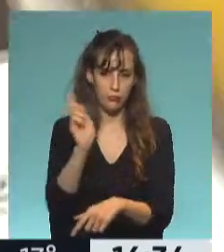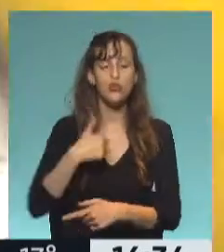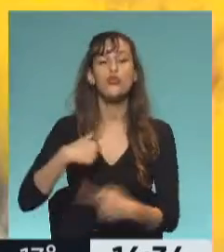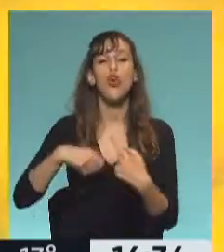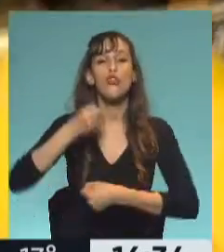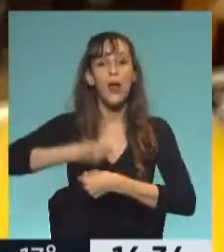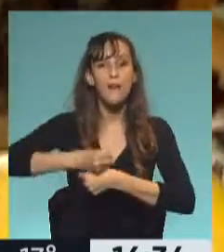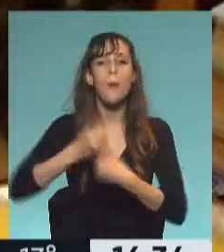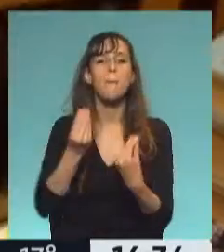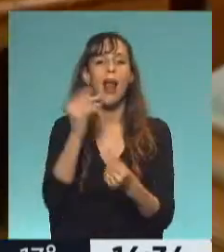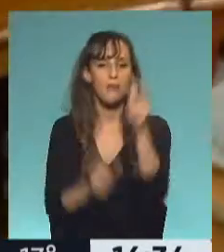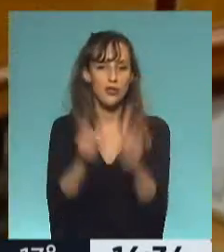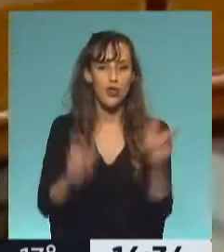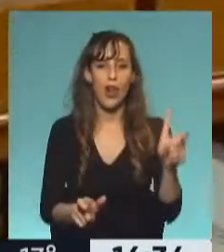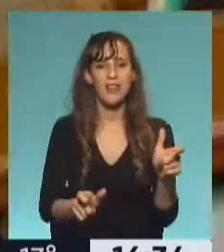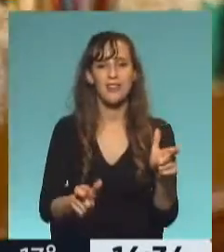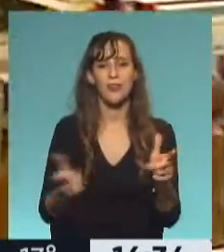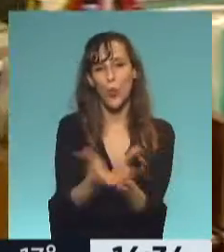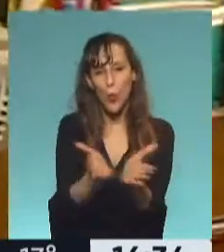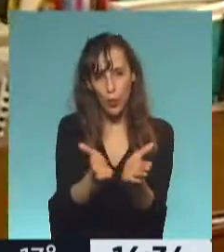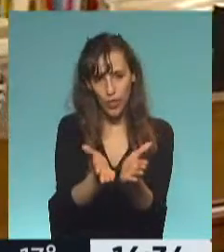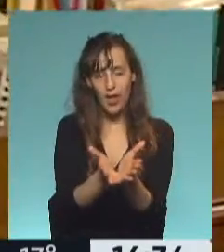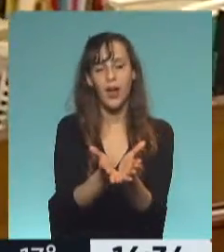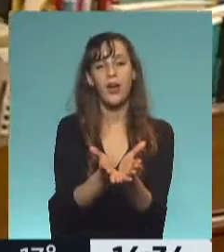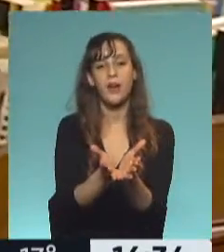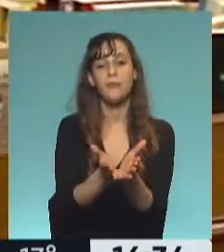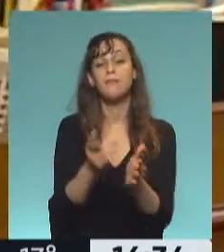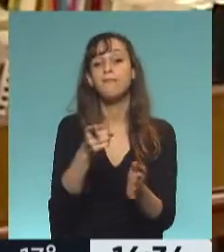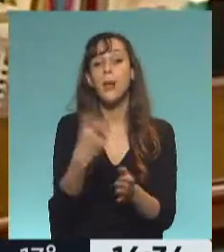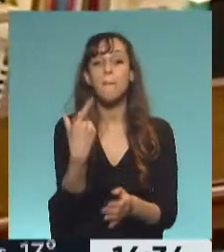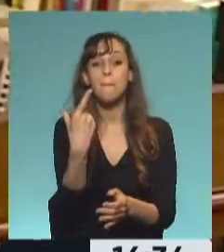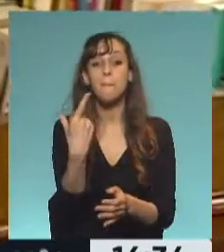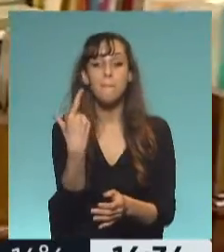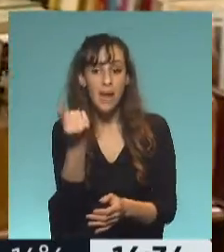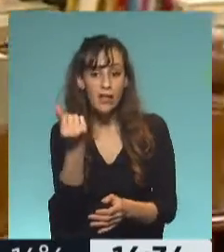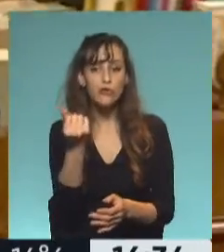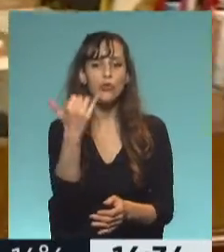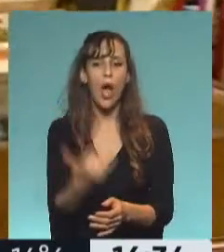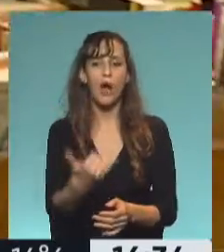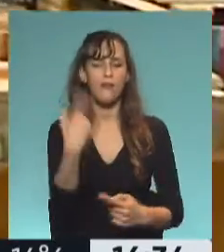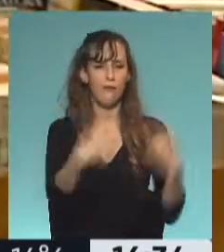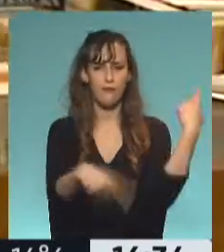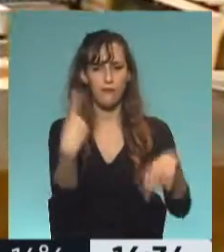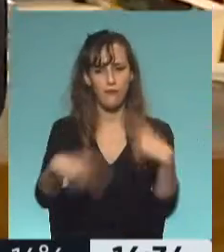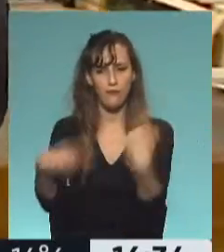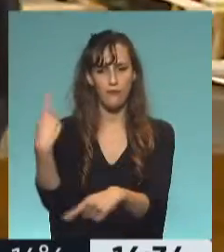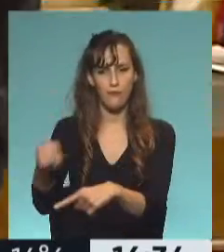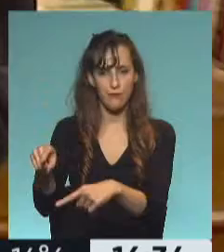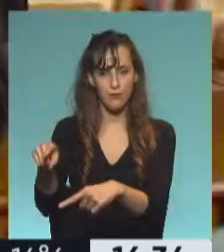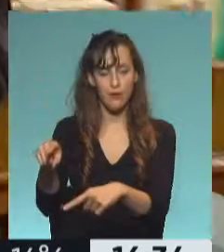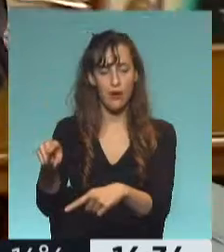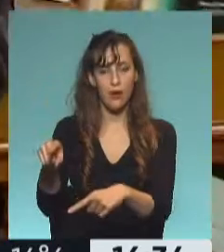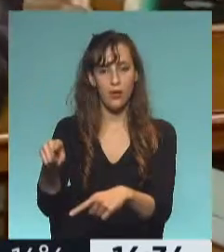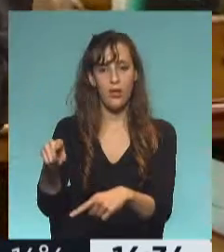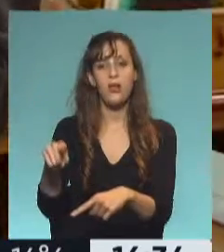que los libros así raros varían los precios muchísimo. Se pueden, de acuerdo a las